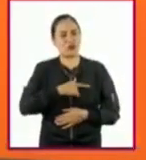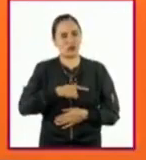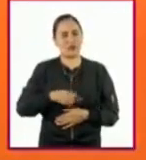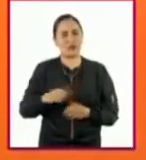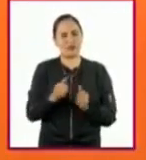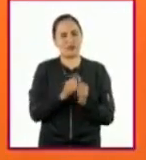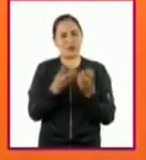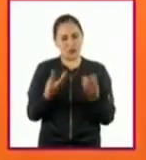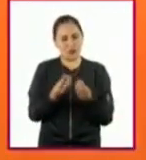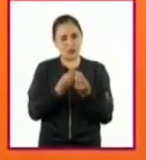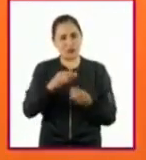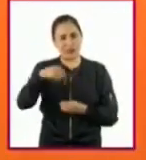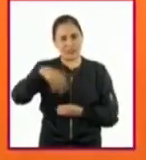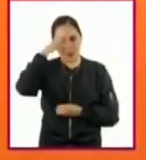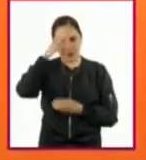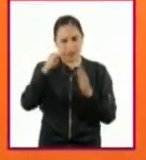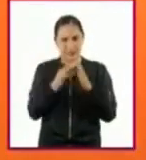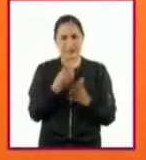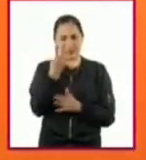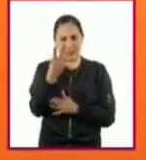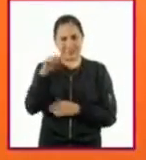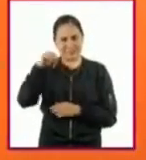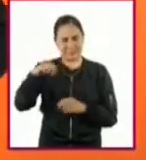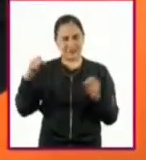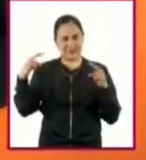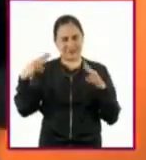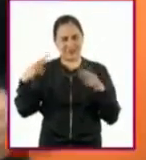de la asignatura de matemáticas. ¡Hasta luego!